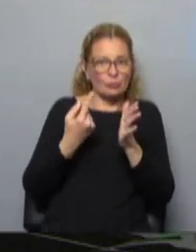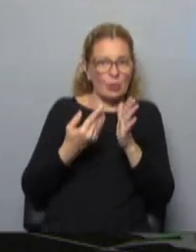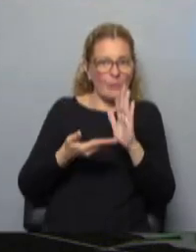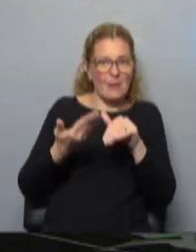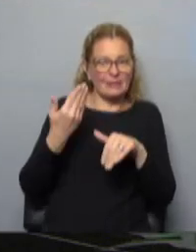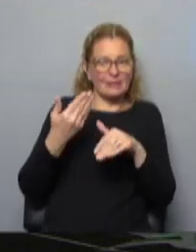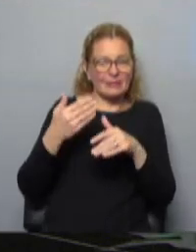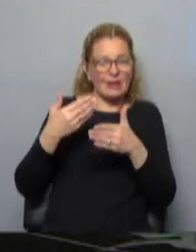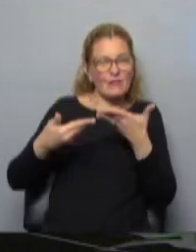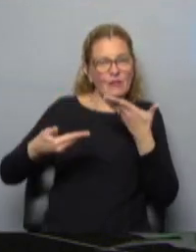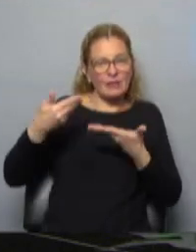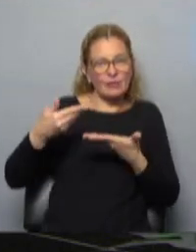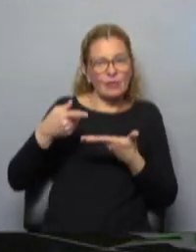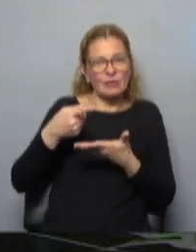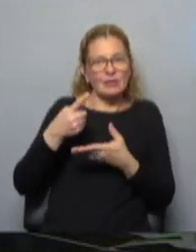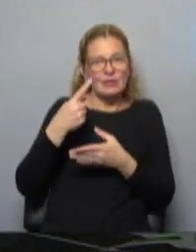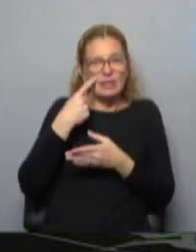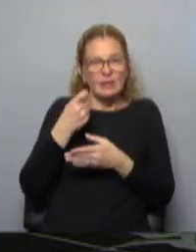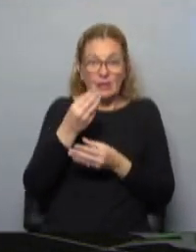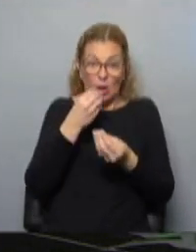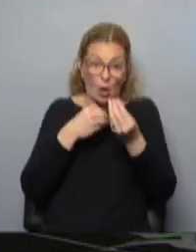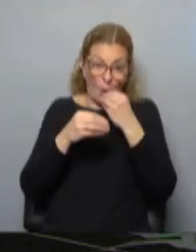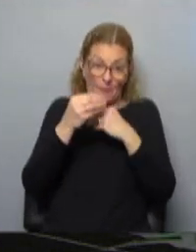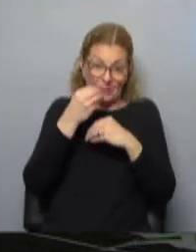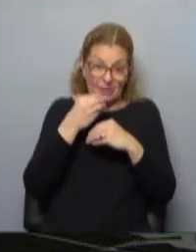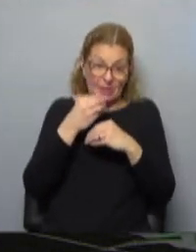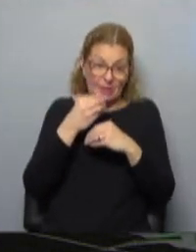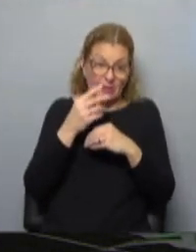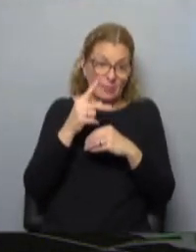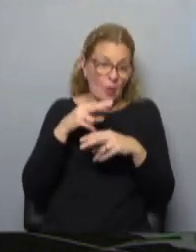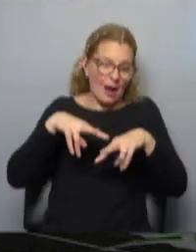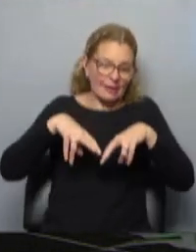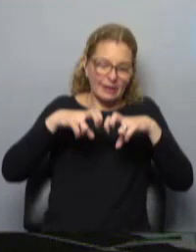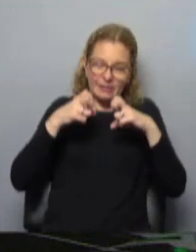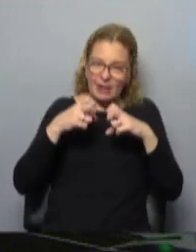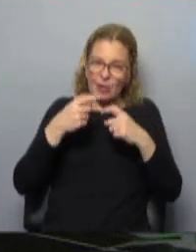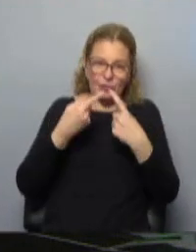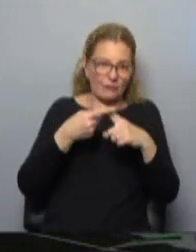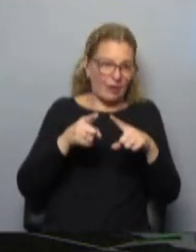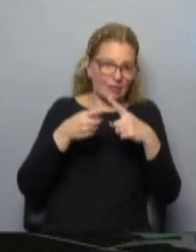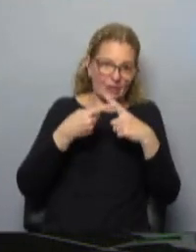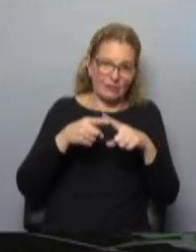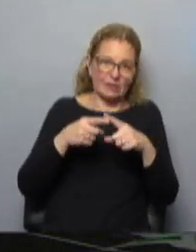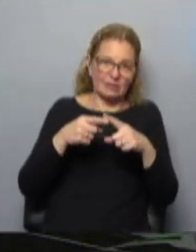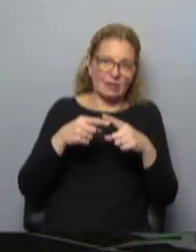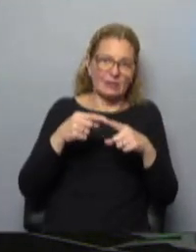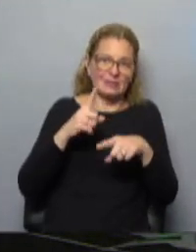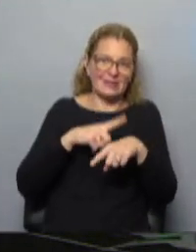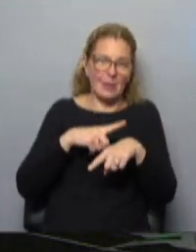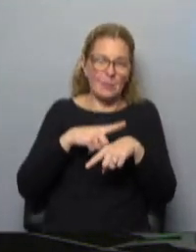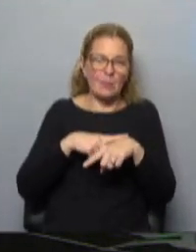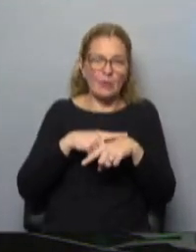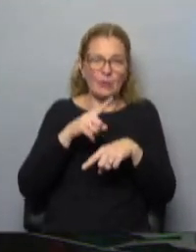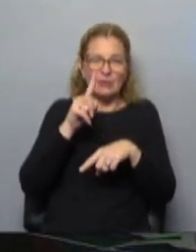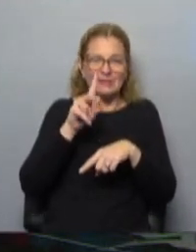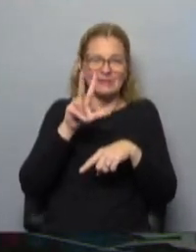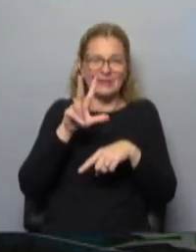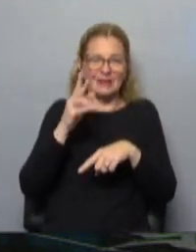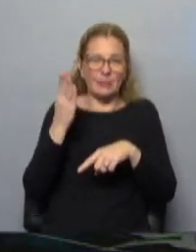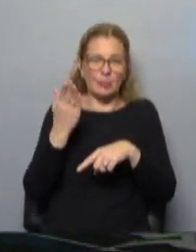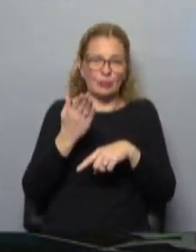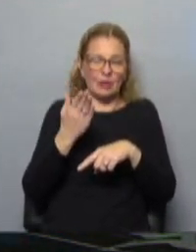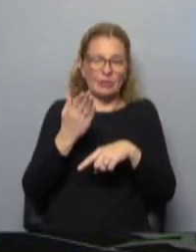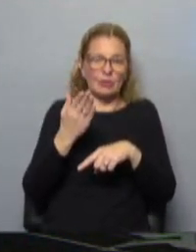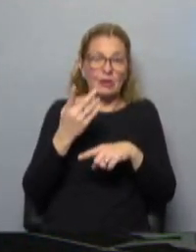de inflación y ésta particularmente los alimentos un fenómeno que hemos analizado en varias columnas con un crecimiento superior al 13% y